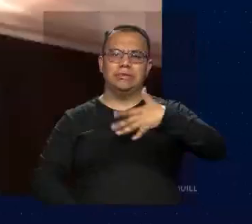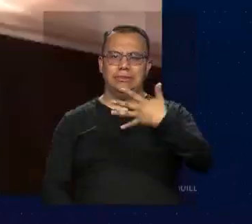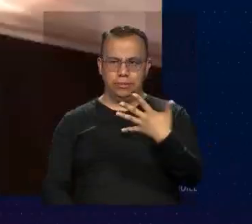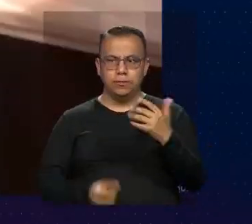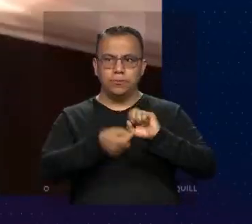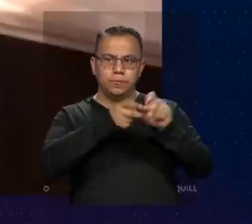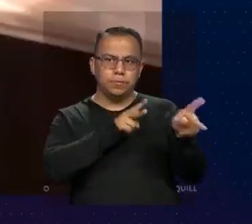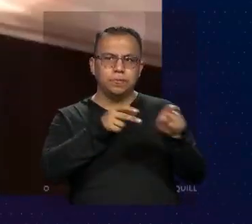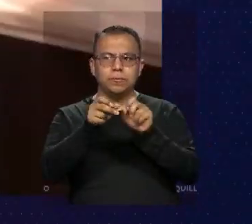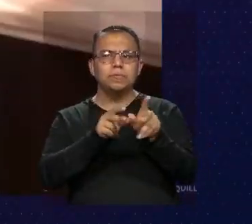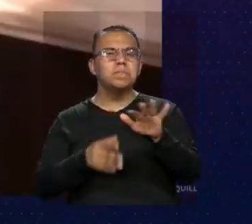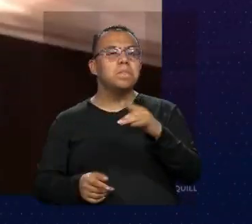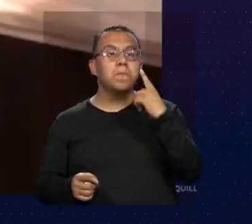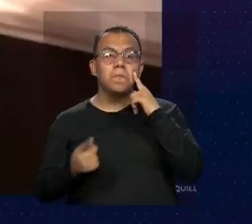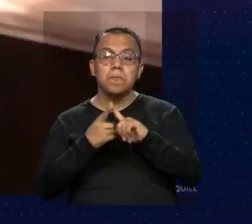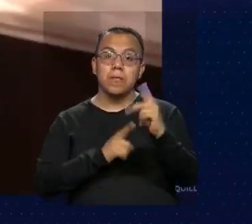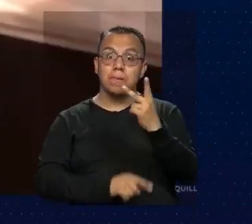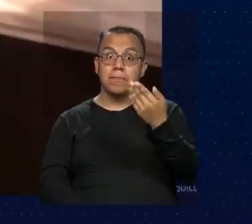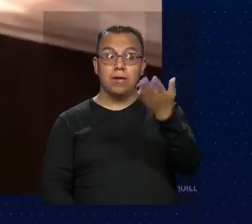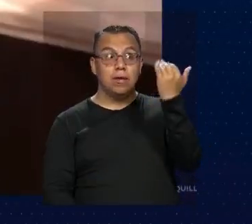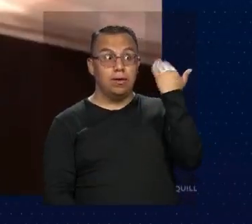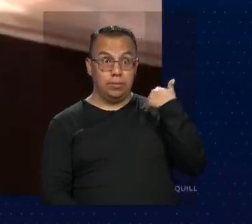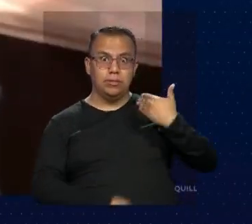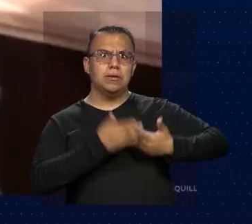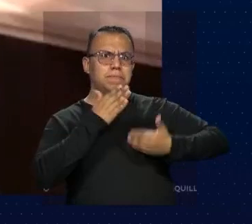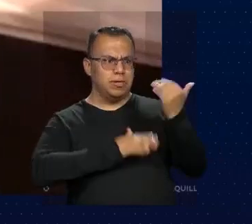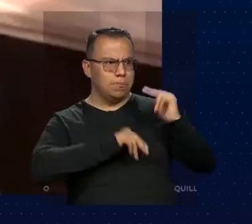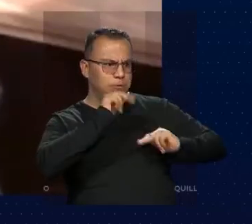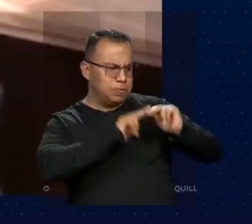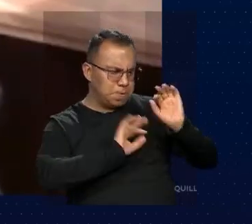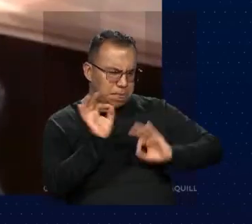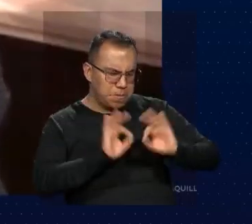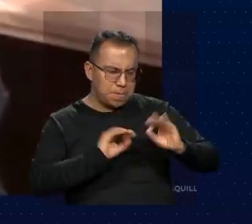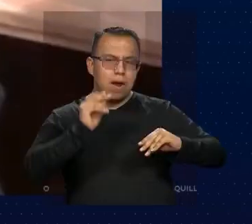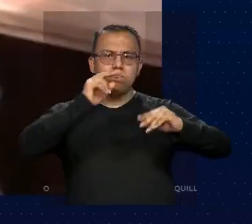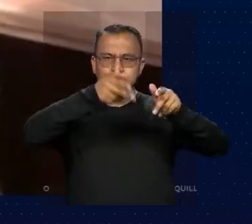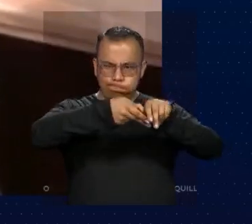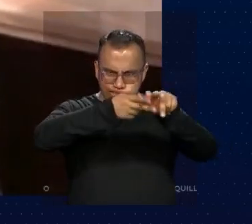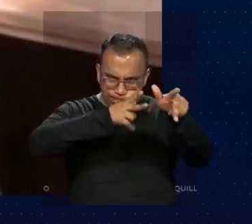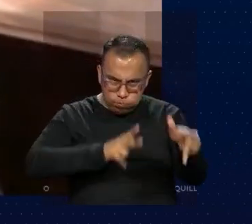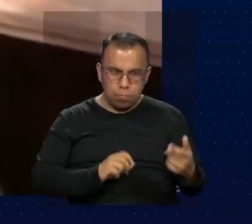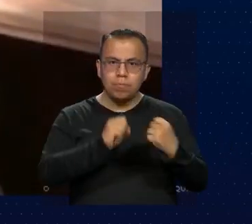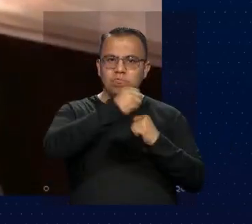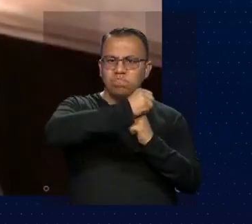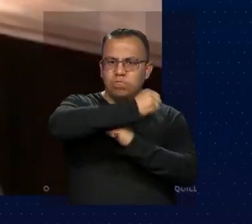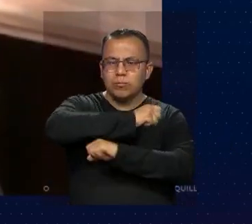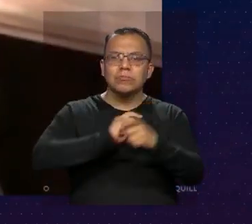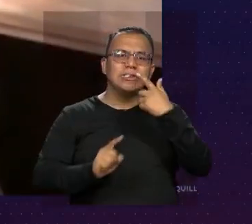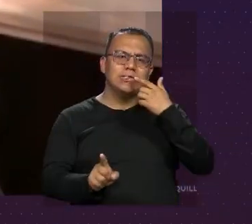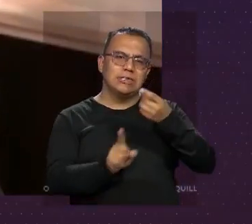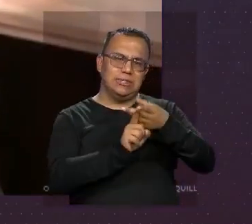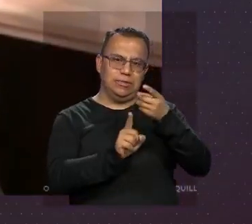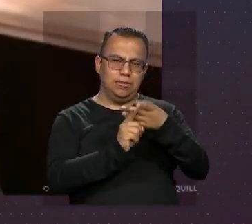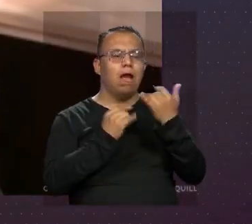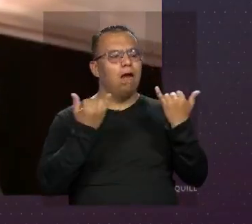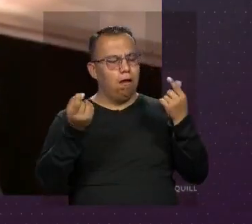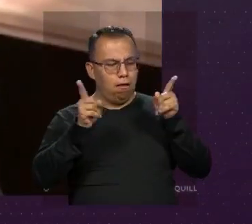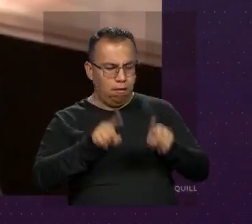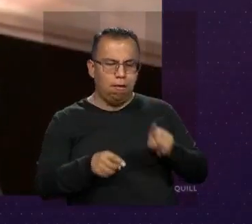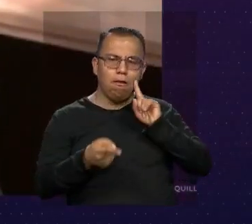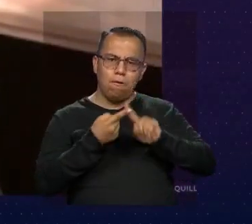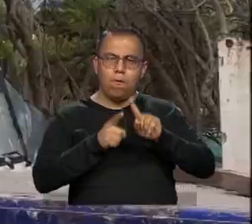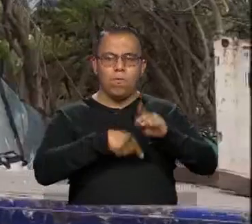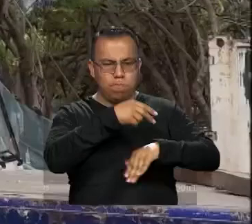Canal Córdoba, ya el viernes pasado comenzamos la instalación, ya se izaron las estructuras metálicas de los puentes para facilitar